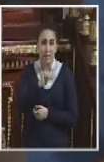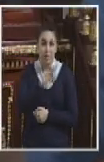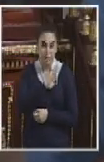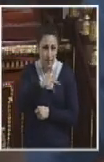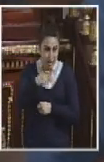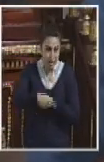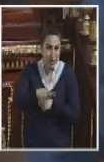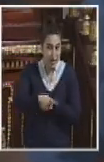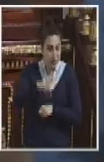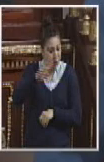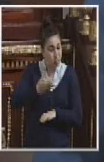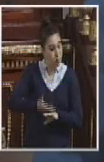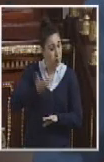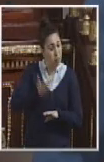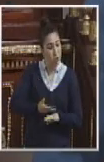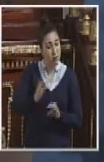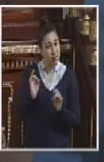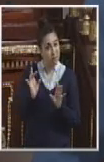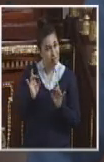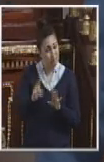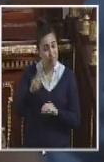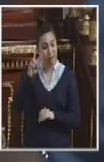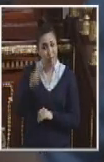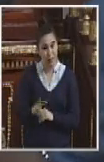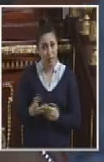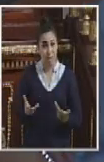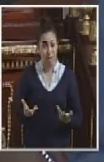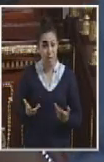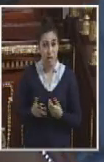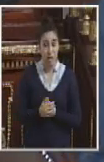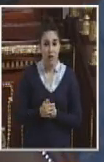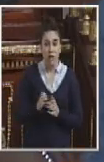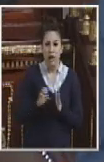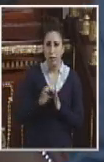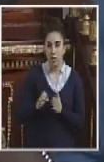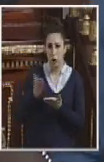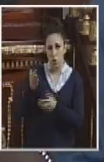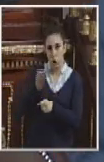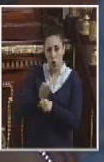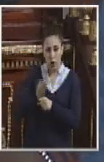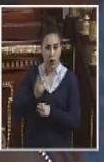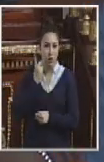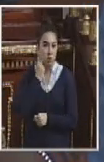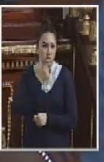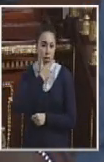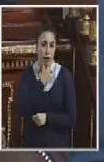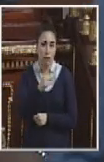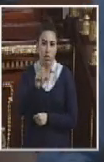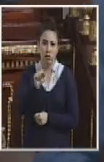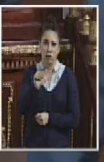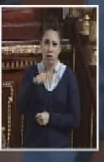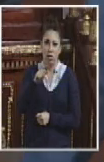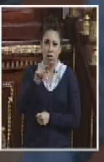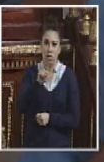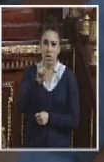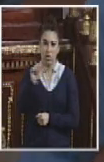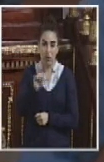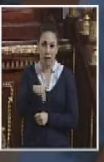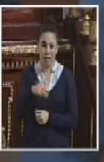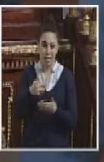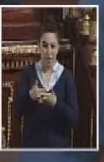situación muy delicada. Y el diputado Santillán, en septiembre,